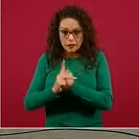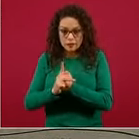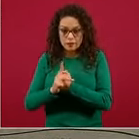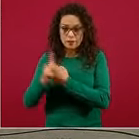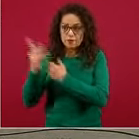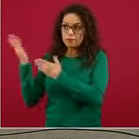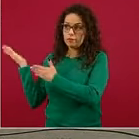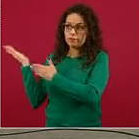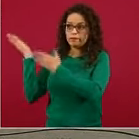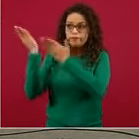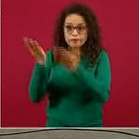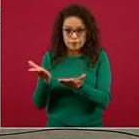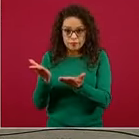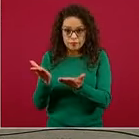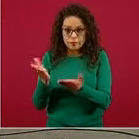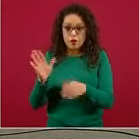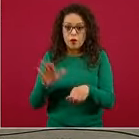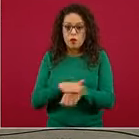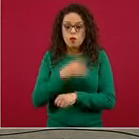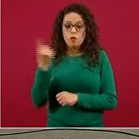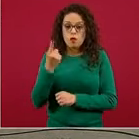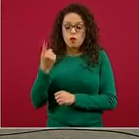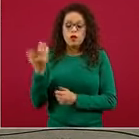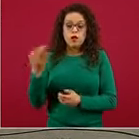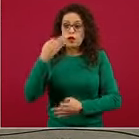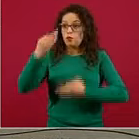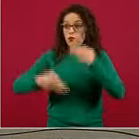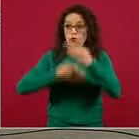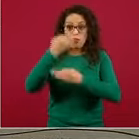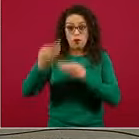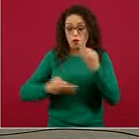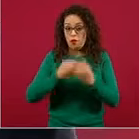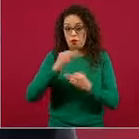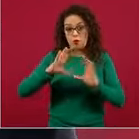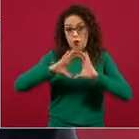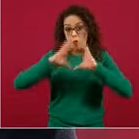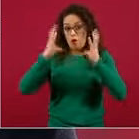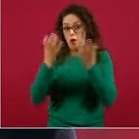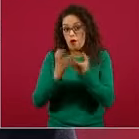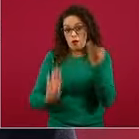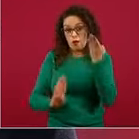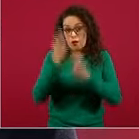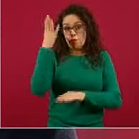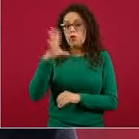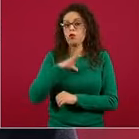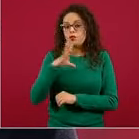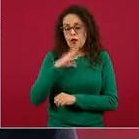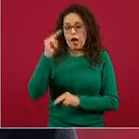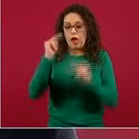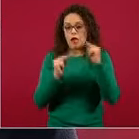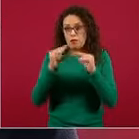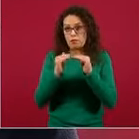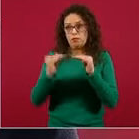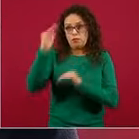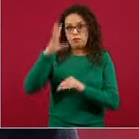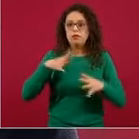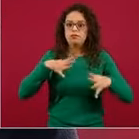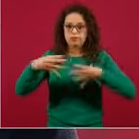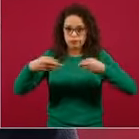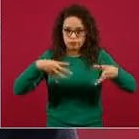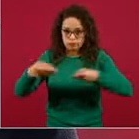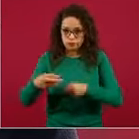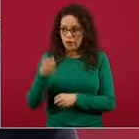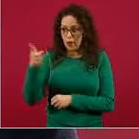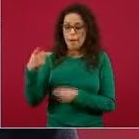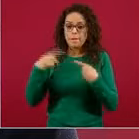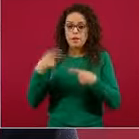todos están en un nivel epidémico importante, entonces la persona tenía que estar